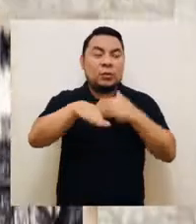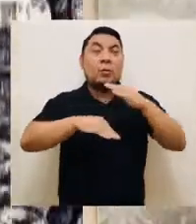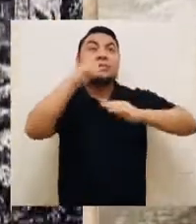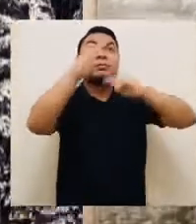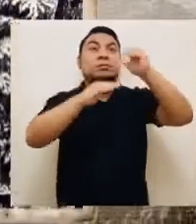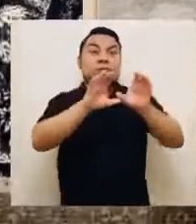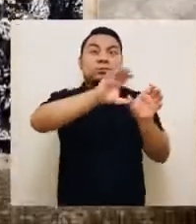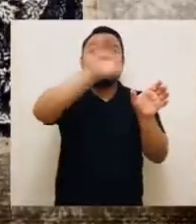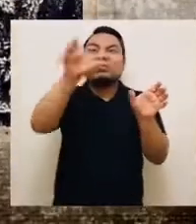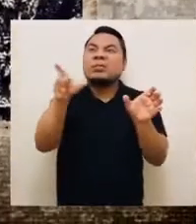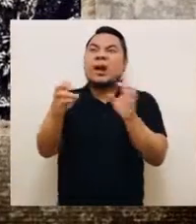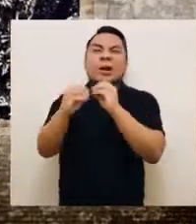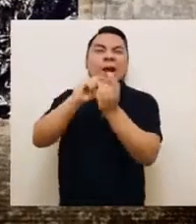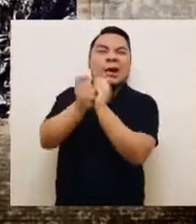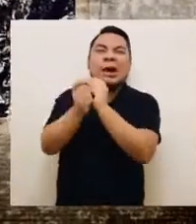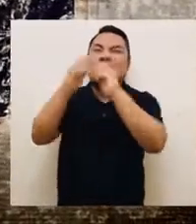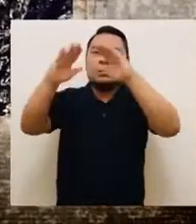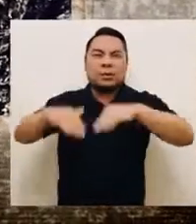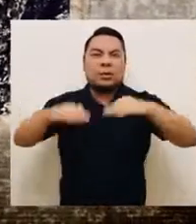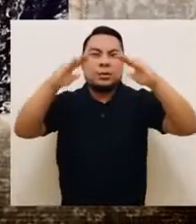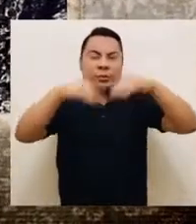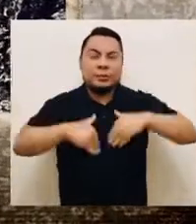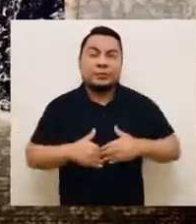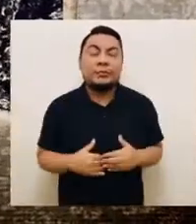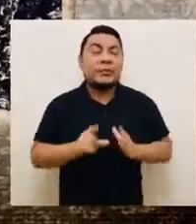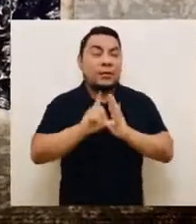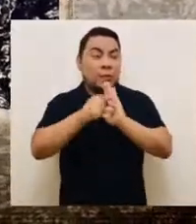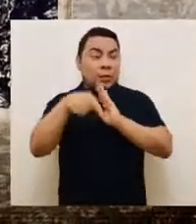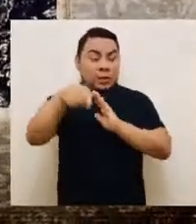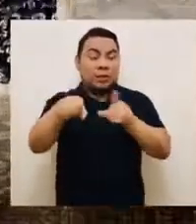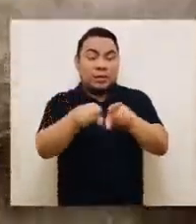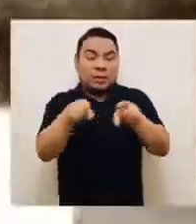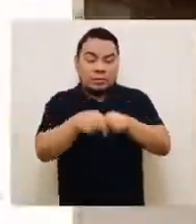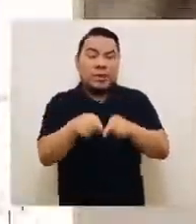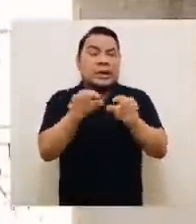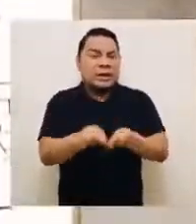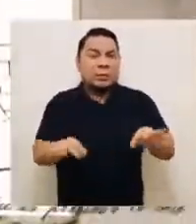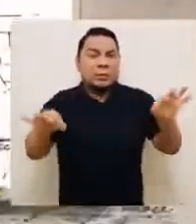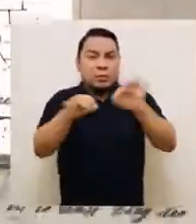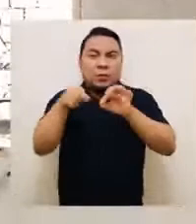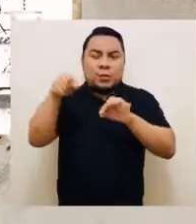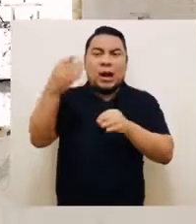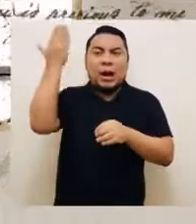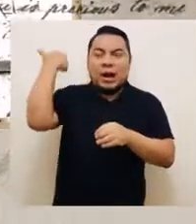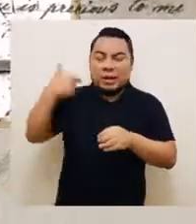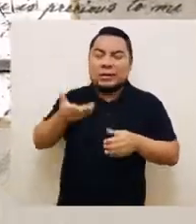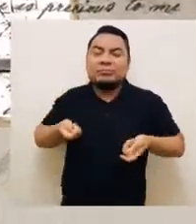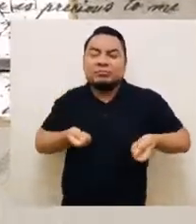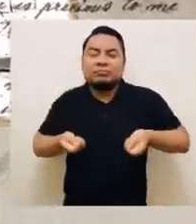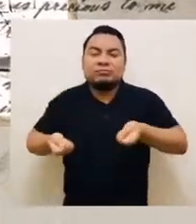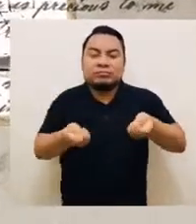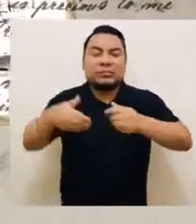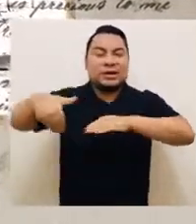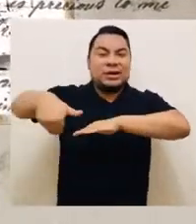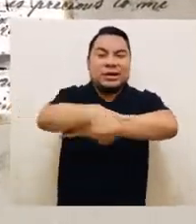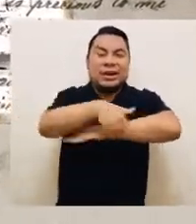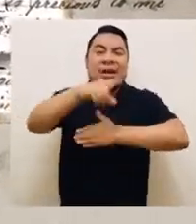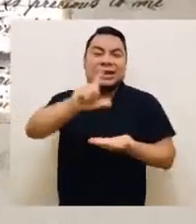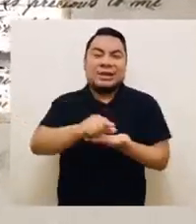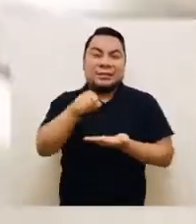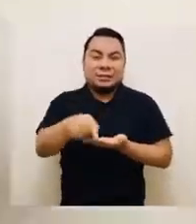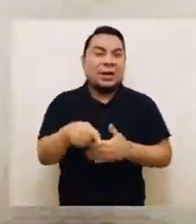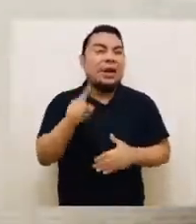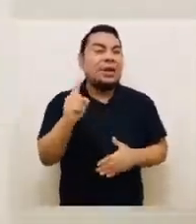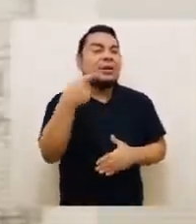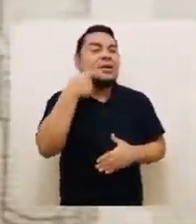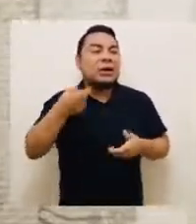se destruyeron estas estructuras defensivas. Los molinos también fueron piezas fundamentales en la joven ciudad de los